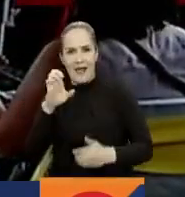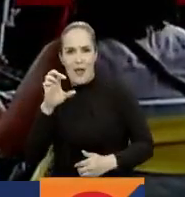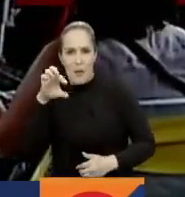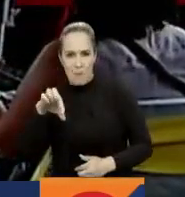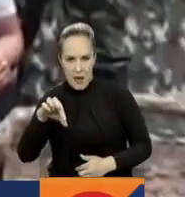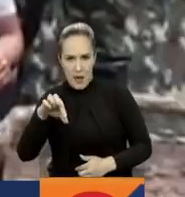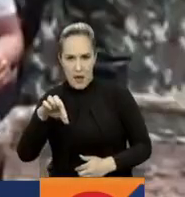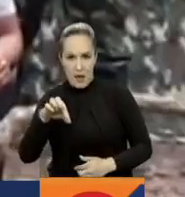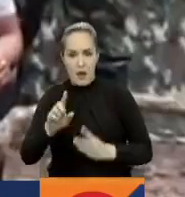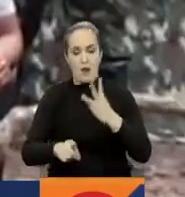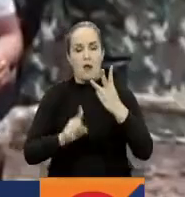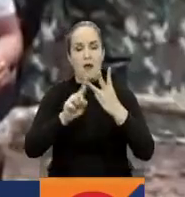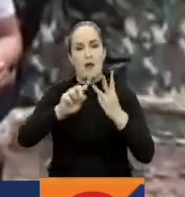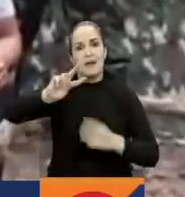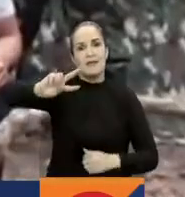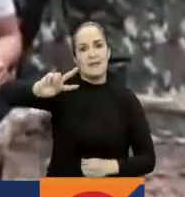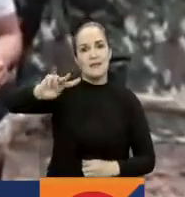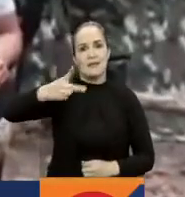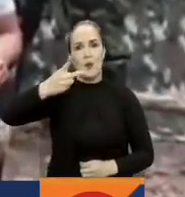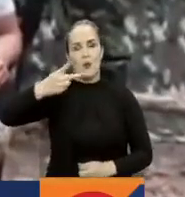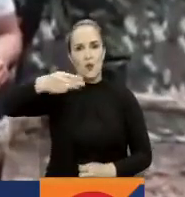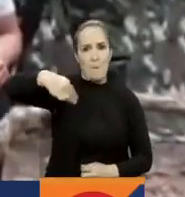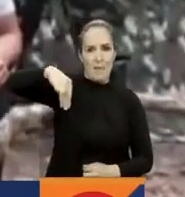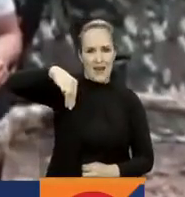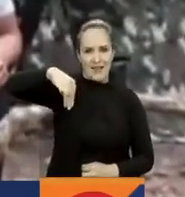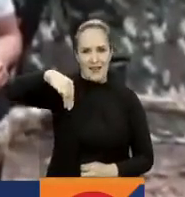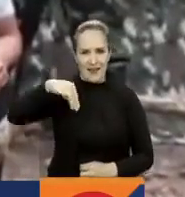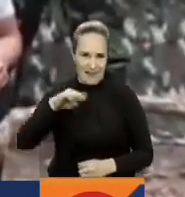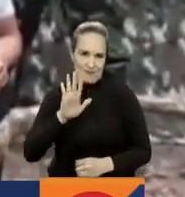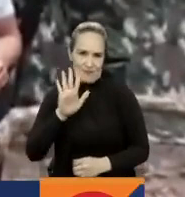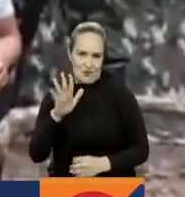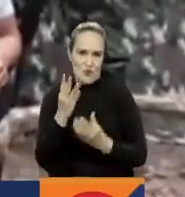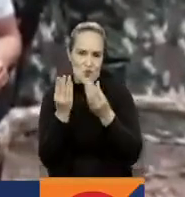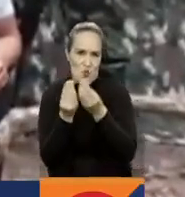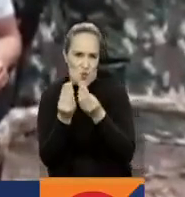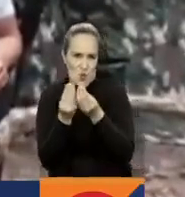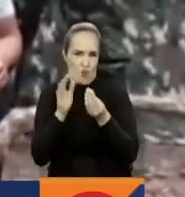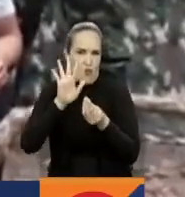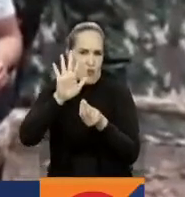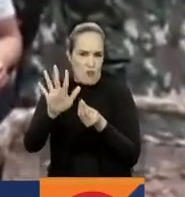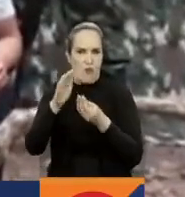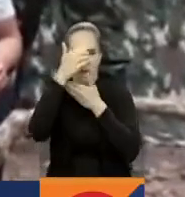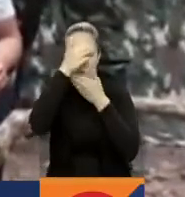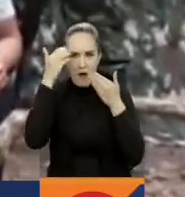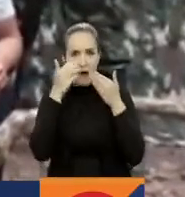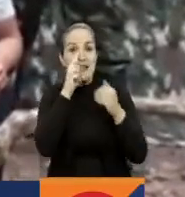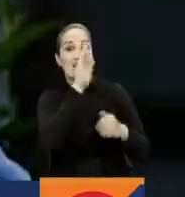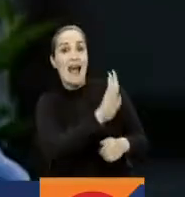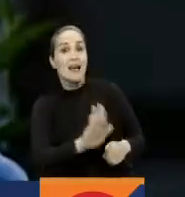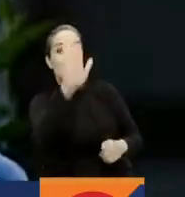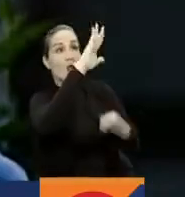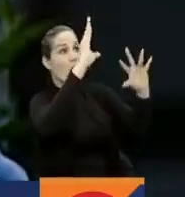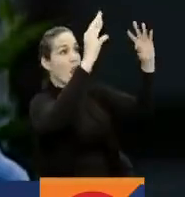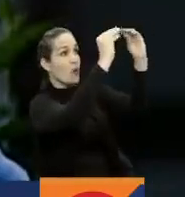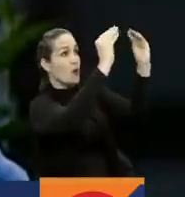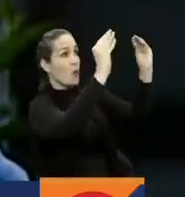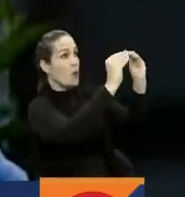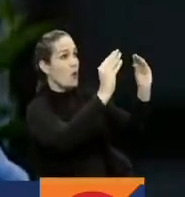la segunda Marquetalia a nivel nacional, pero creemos que eso que se está haciendo a nivel nacional tiene